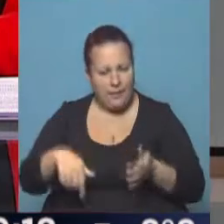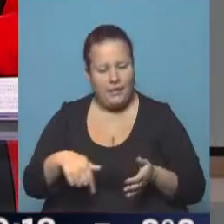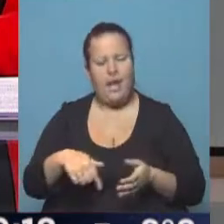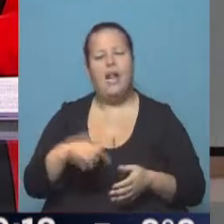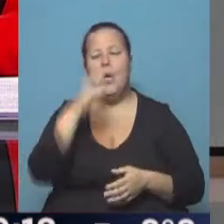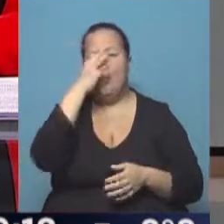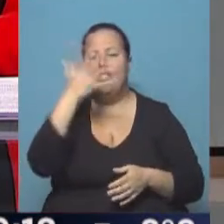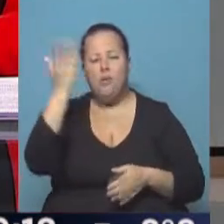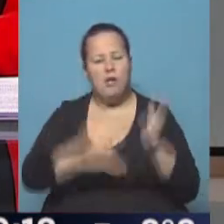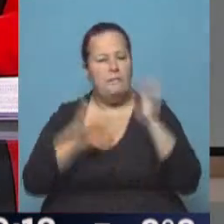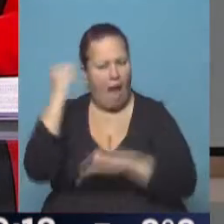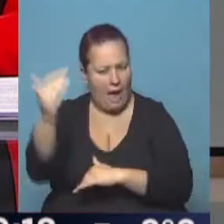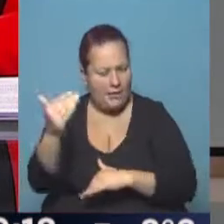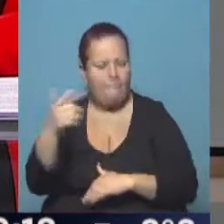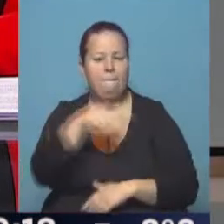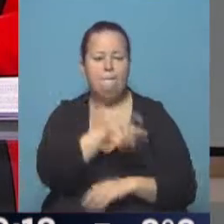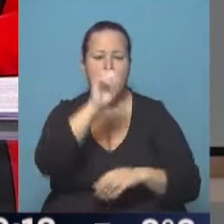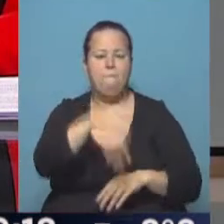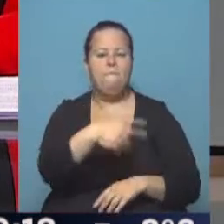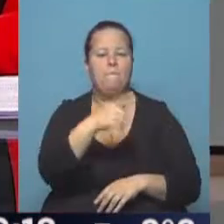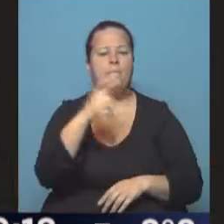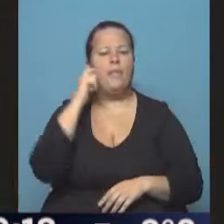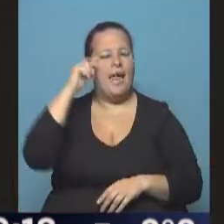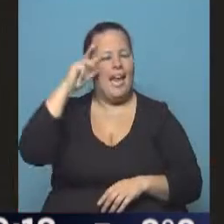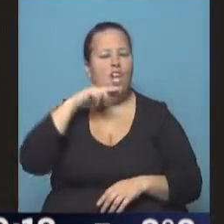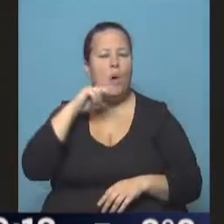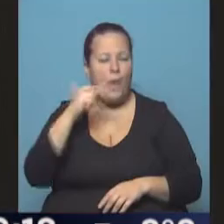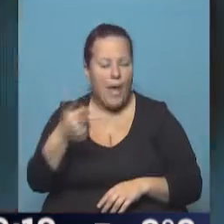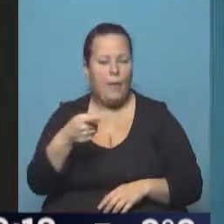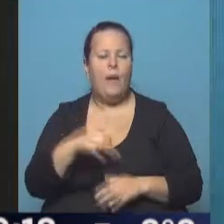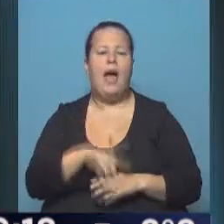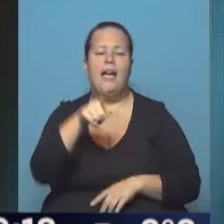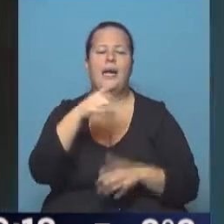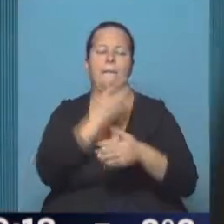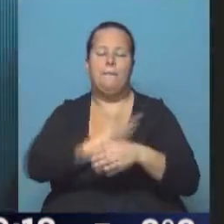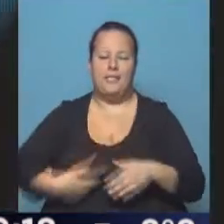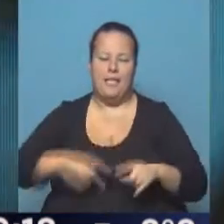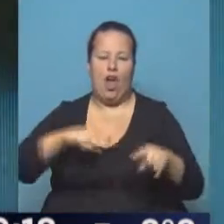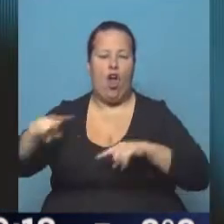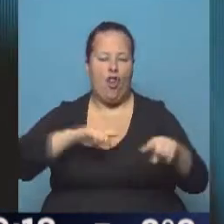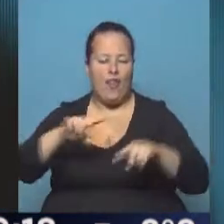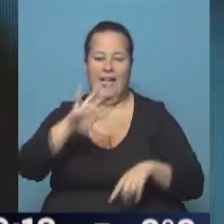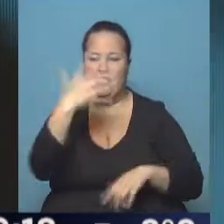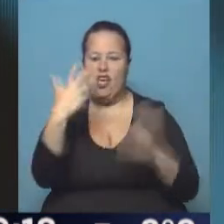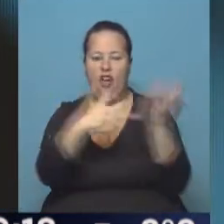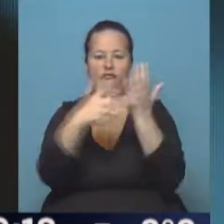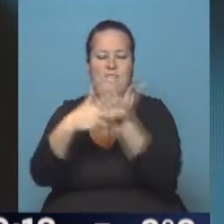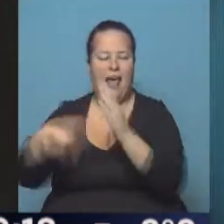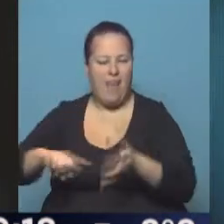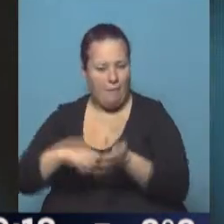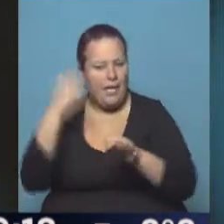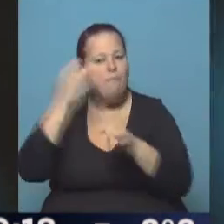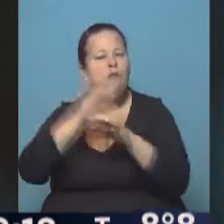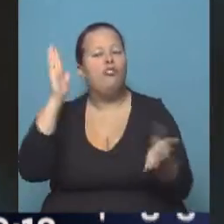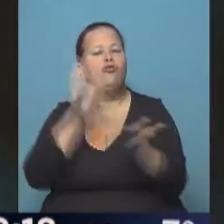Un 25%. Y aquí la tenemos a Genoveva Cardinali. Ella es titular que coordina las 5 fiscalías porteñas